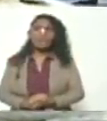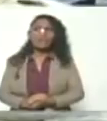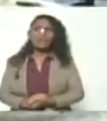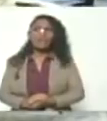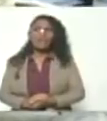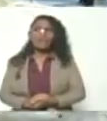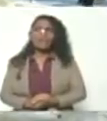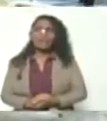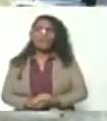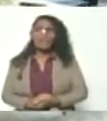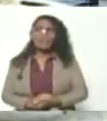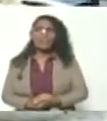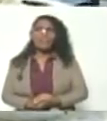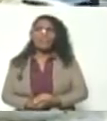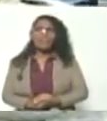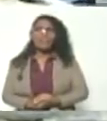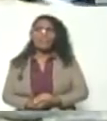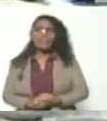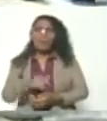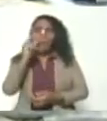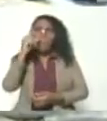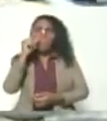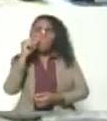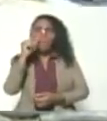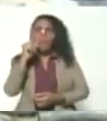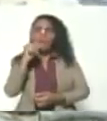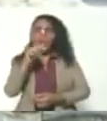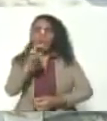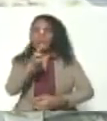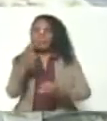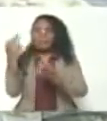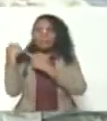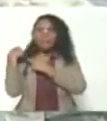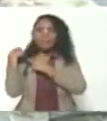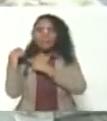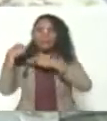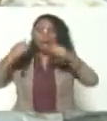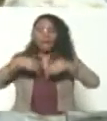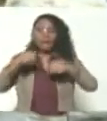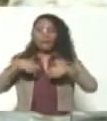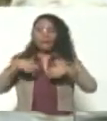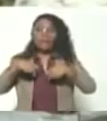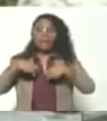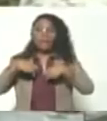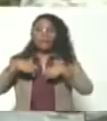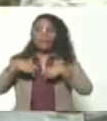Miguel Domínguez, precisamente aquí.